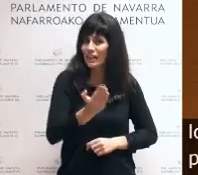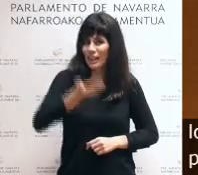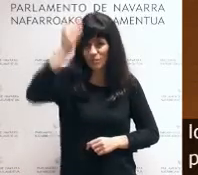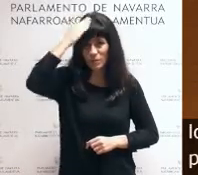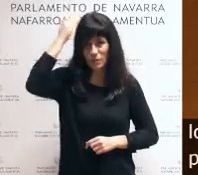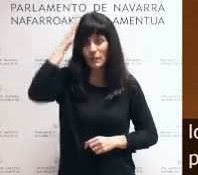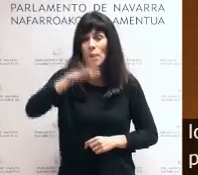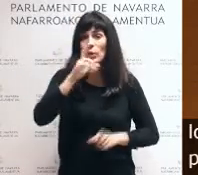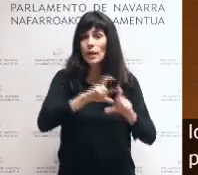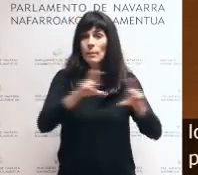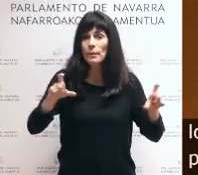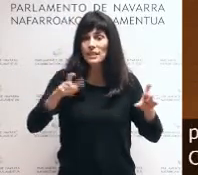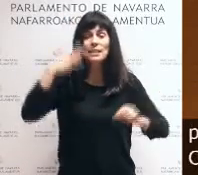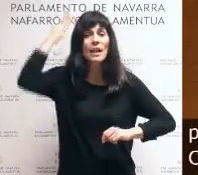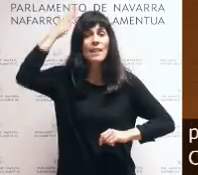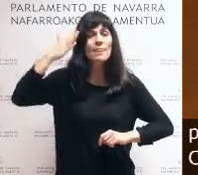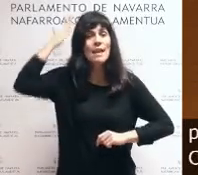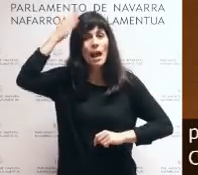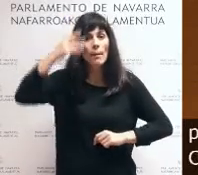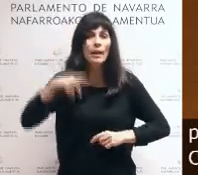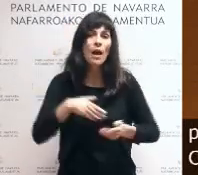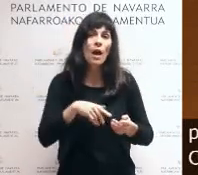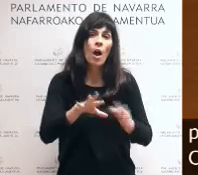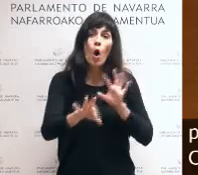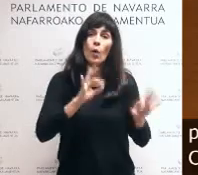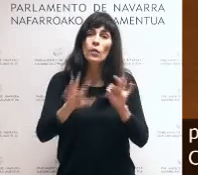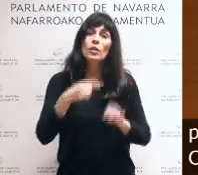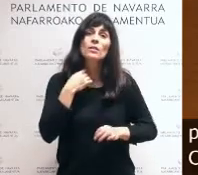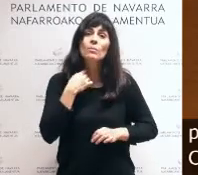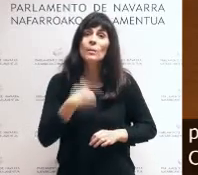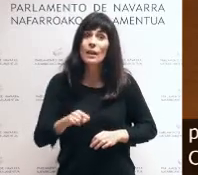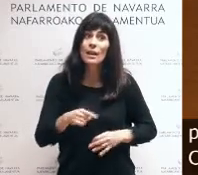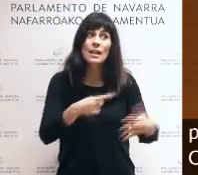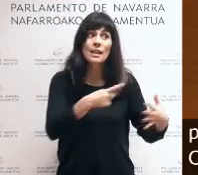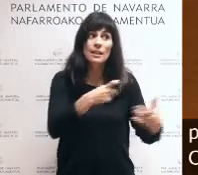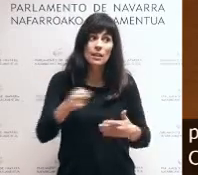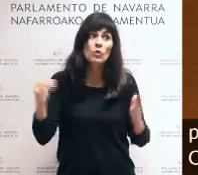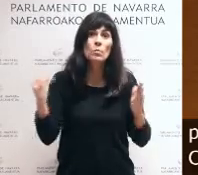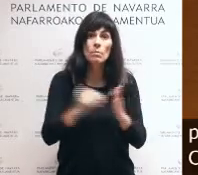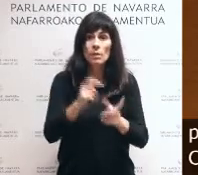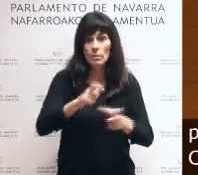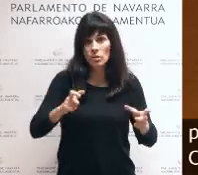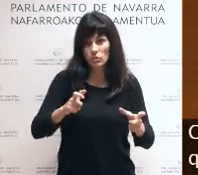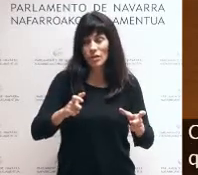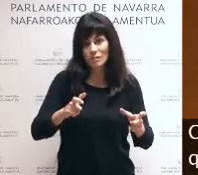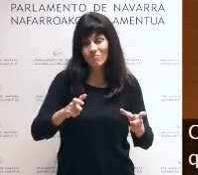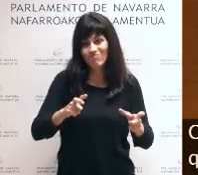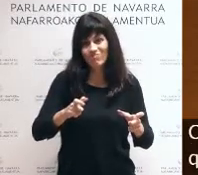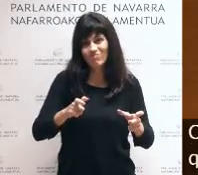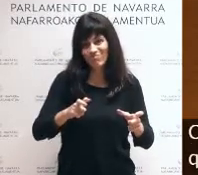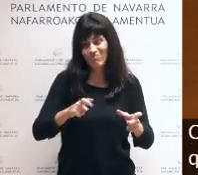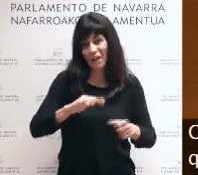foral pierden opciones y son los 600.000 ciudadanos quienes resultan penalizados cuando ustedes, por